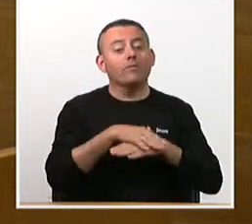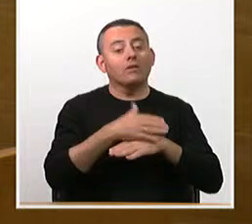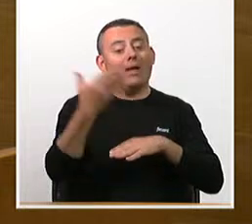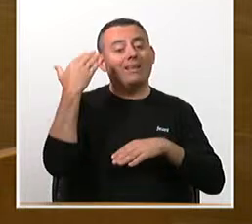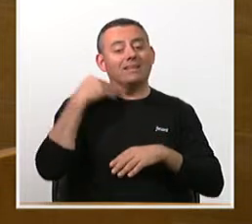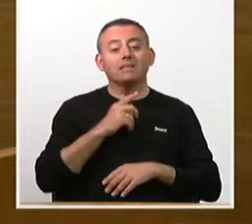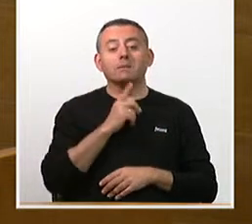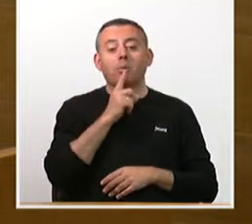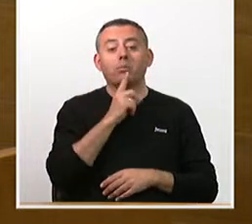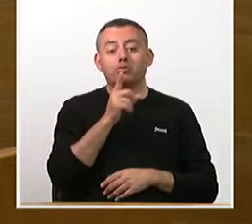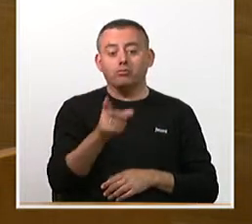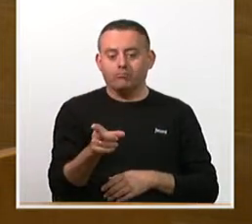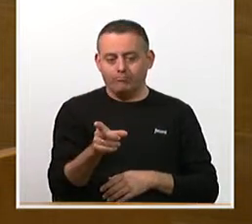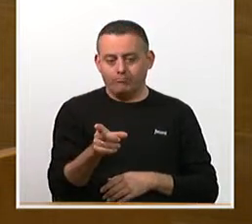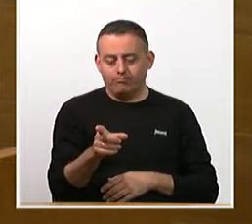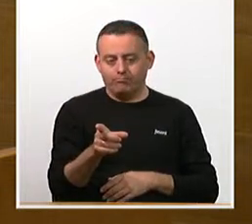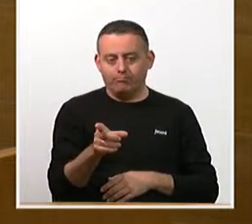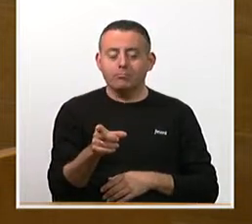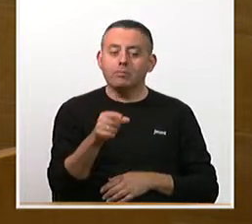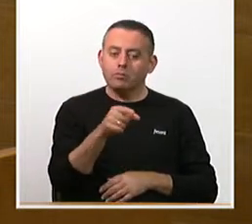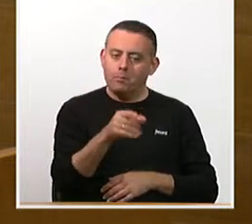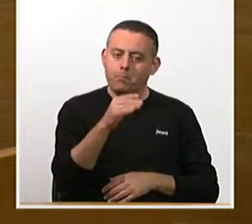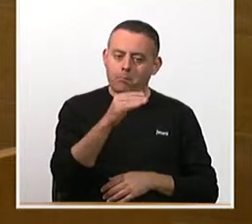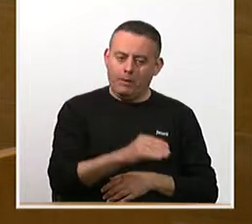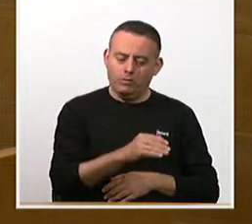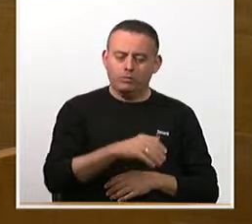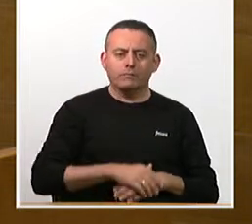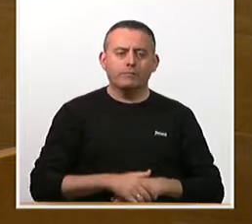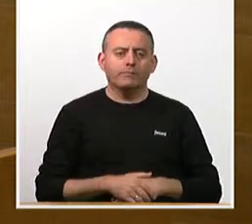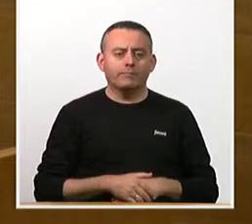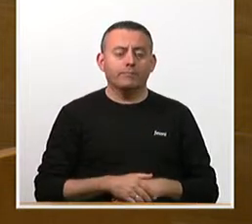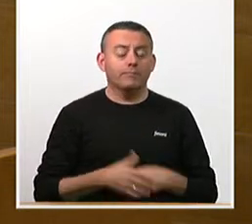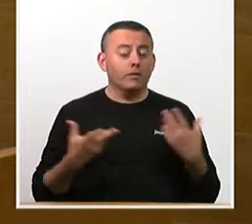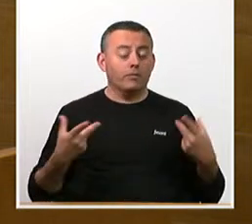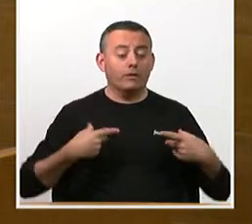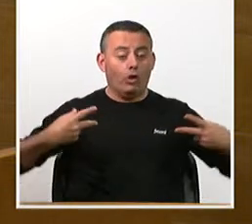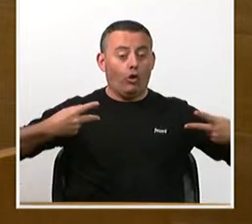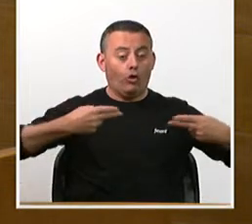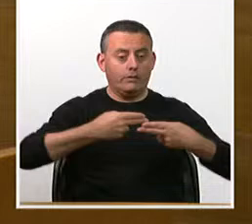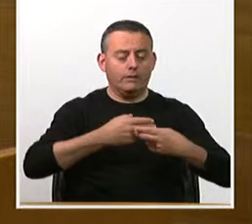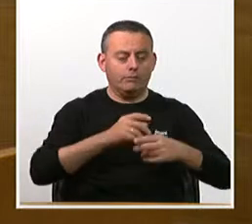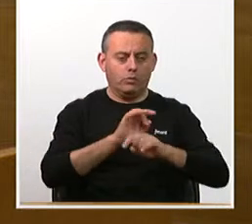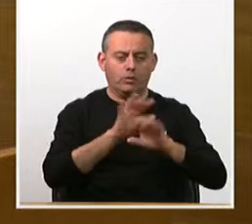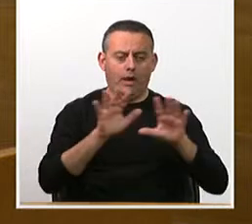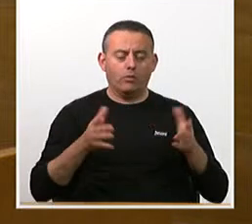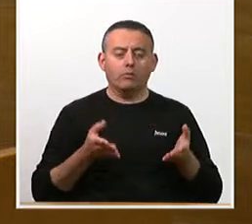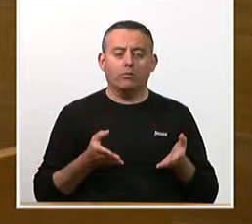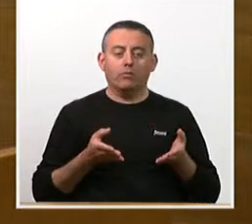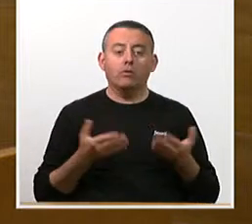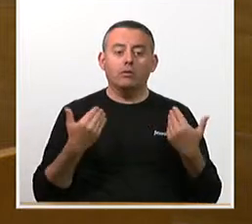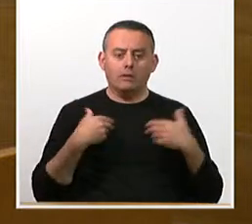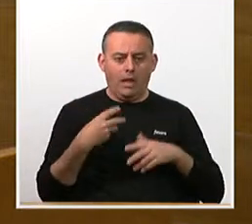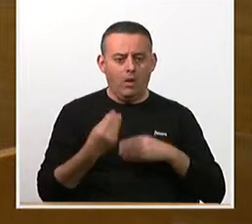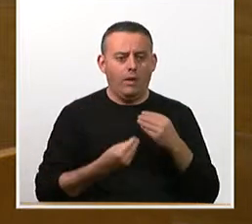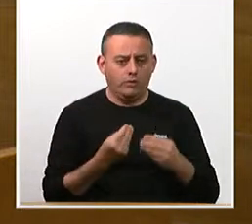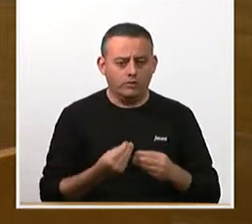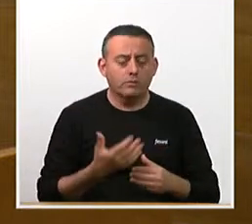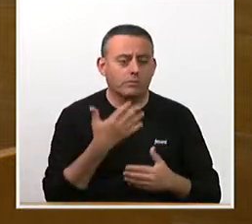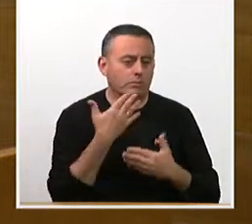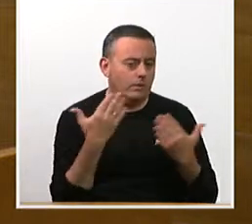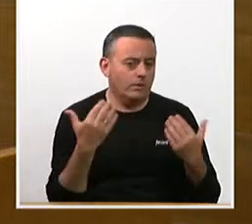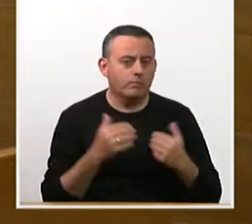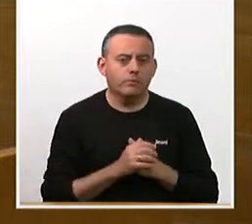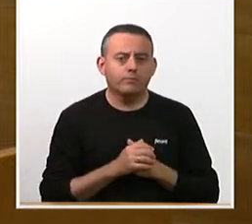deim Don cons evid y ya les han aplic primer han comenz